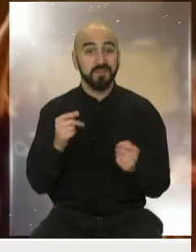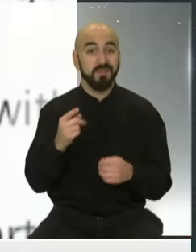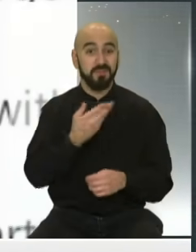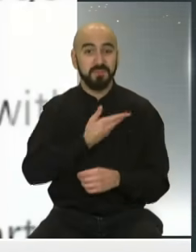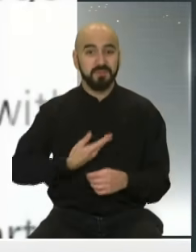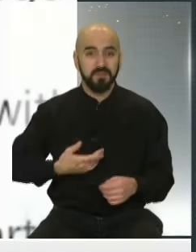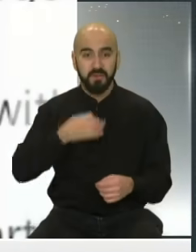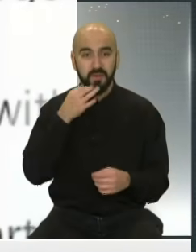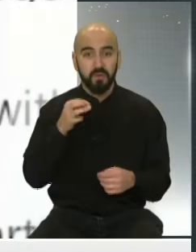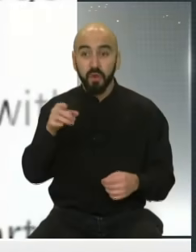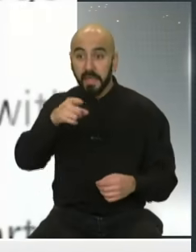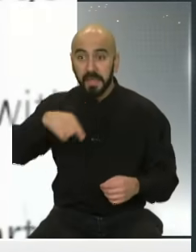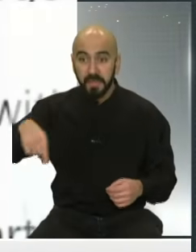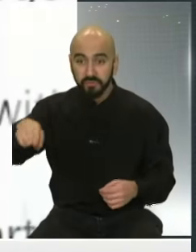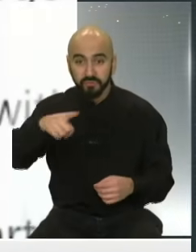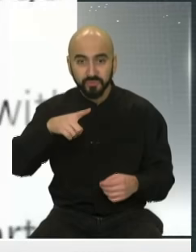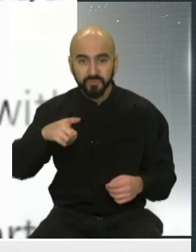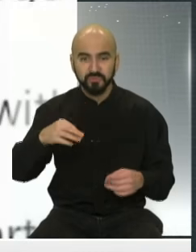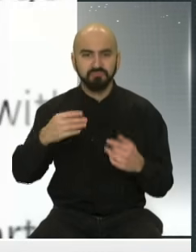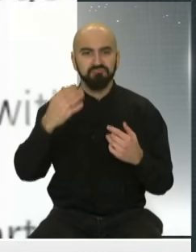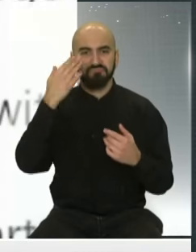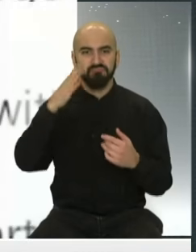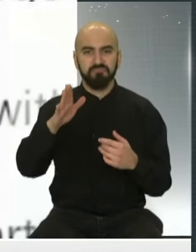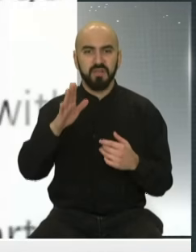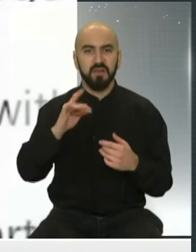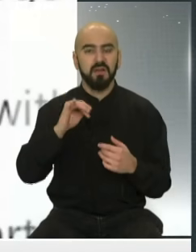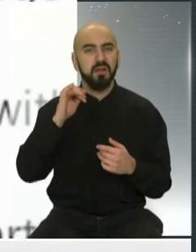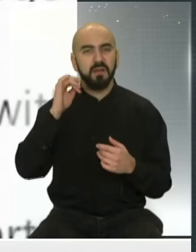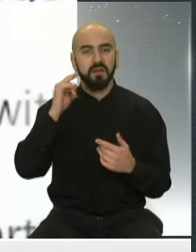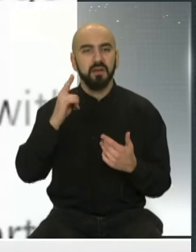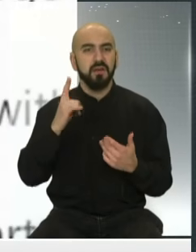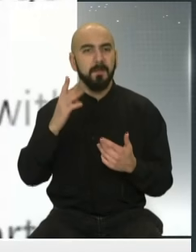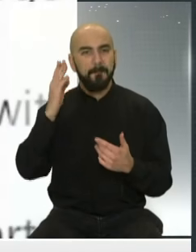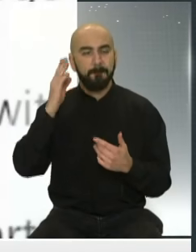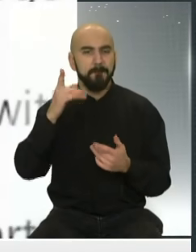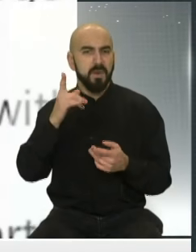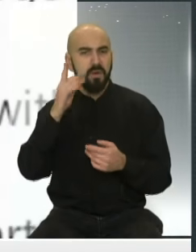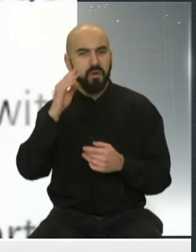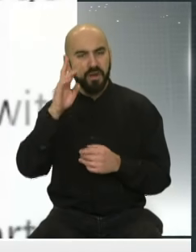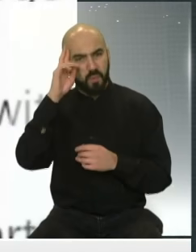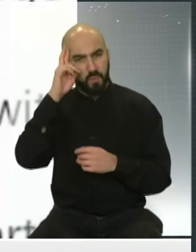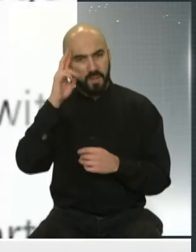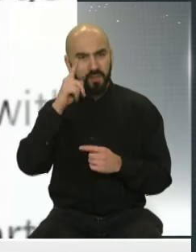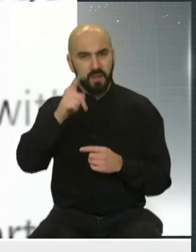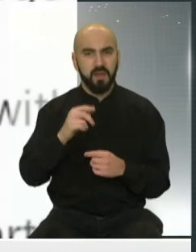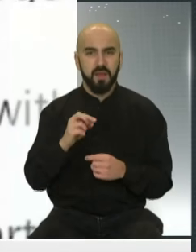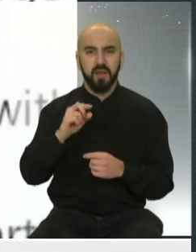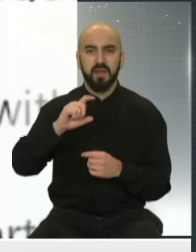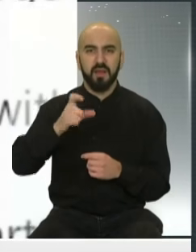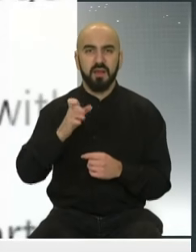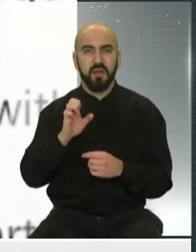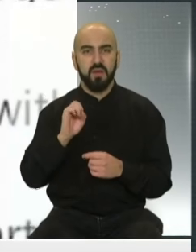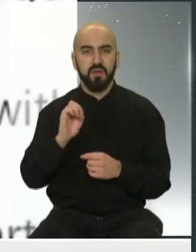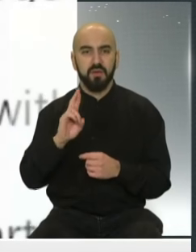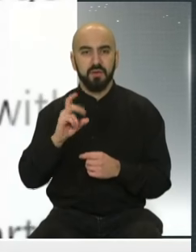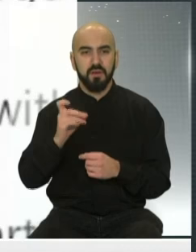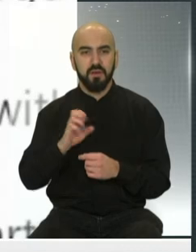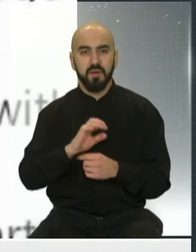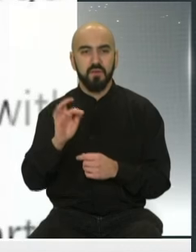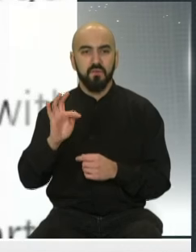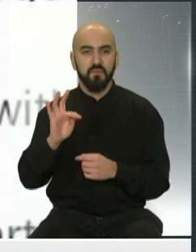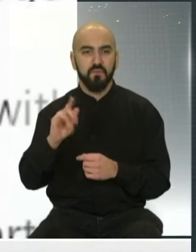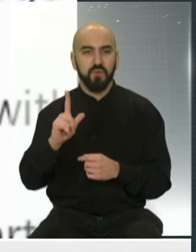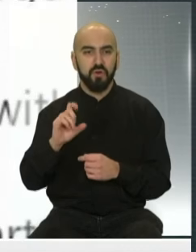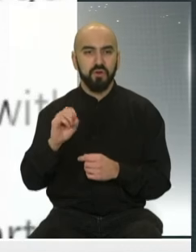estos matones están deshonrando la memoria de George Floyd y no voy a dejar que esto pase. Acabo de hablar con el gobernador Tim Walz